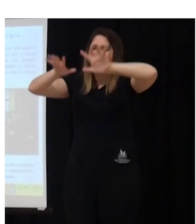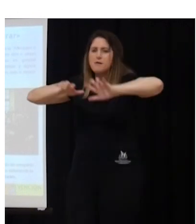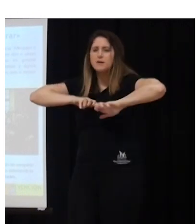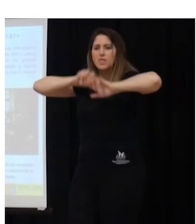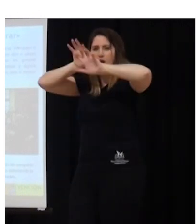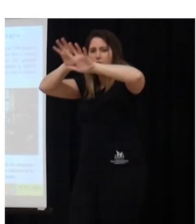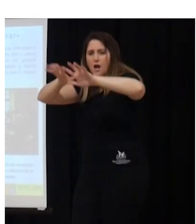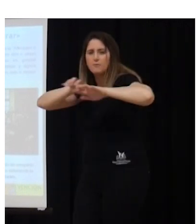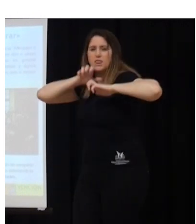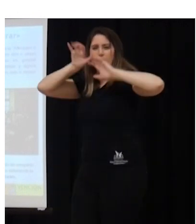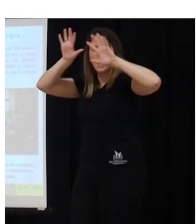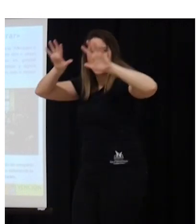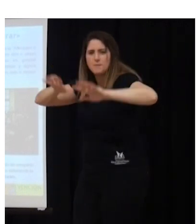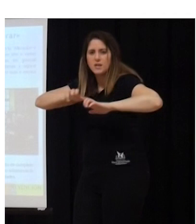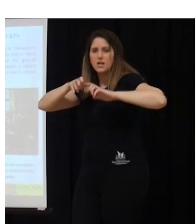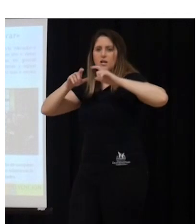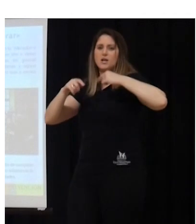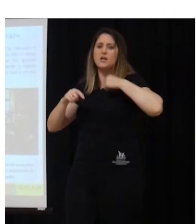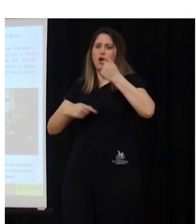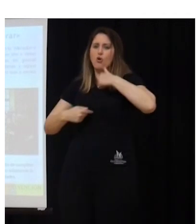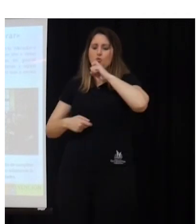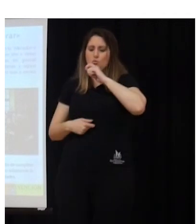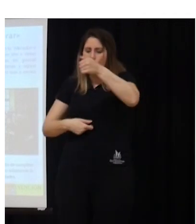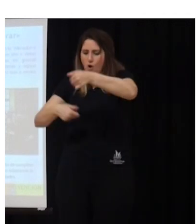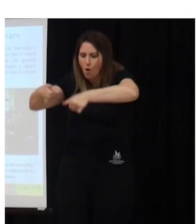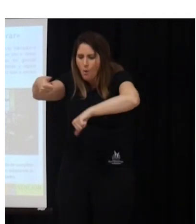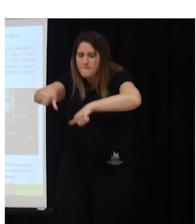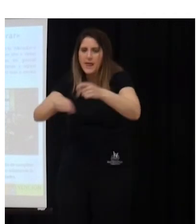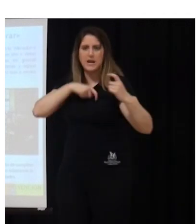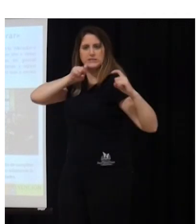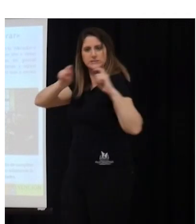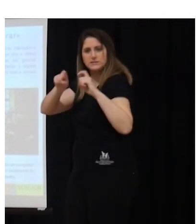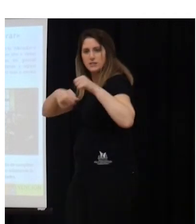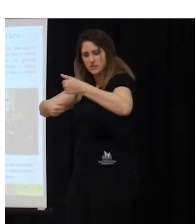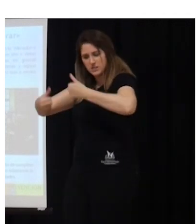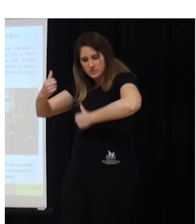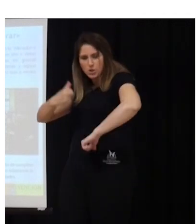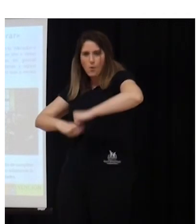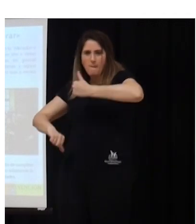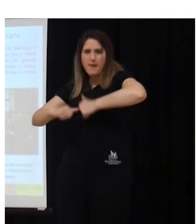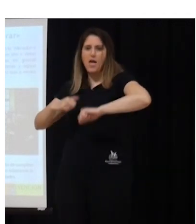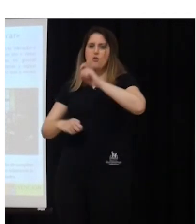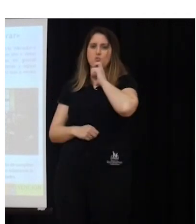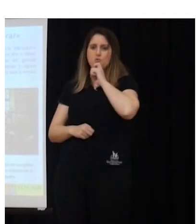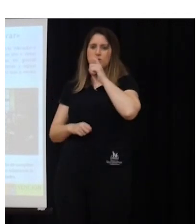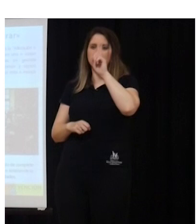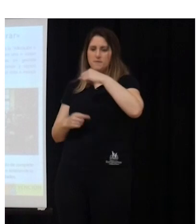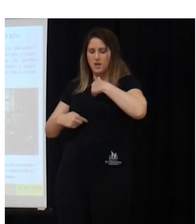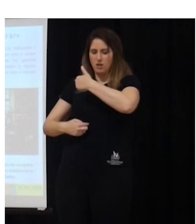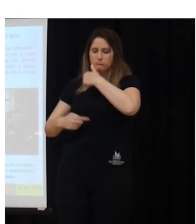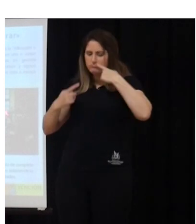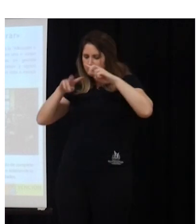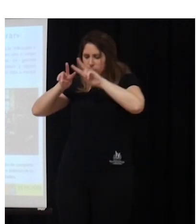aprendizajes. Se enseñaba a operar a los médicos, se les enseñaba a